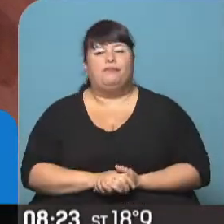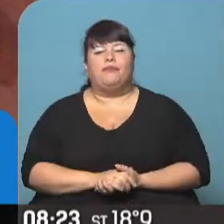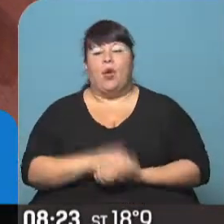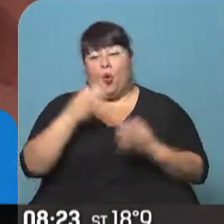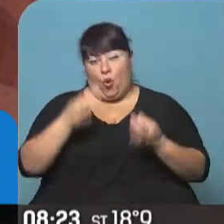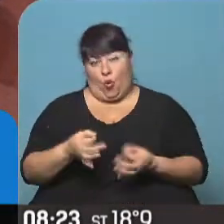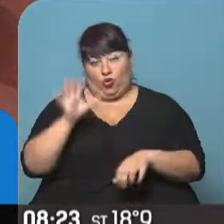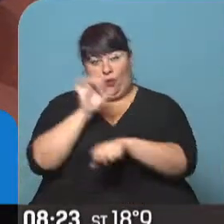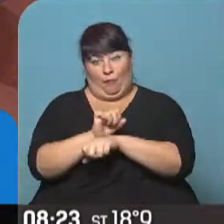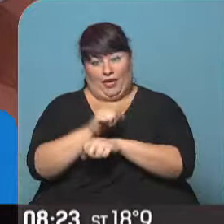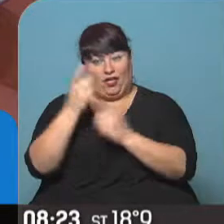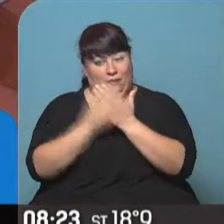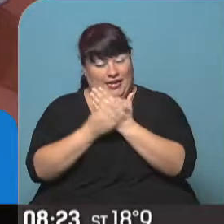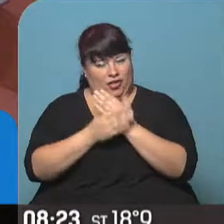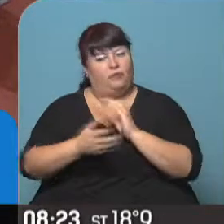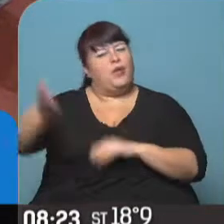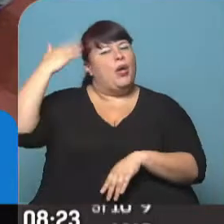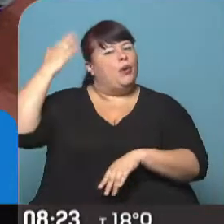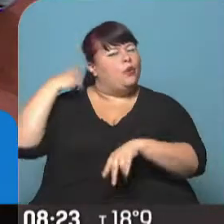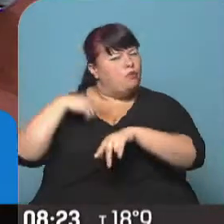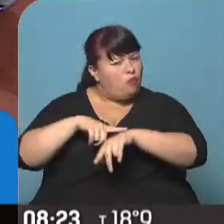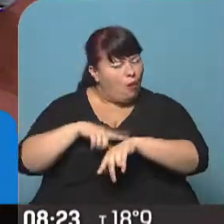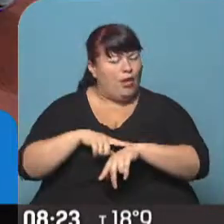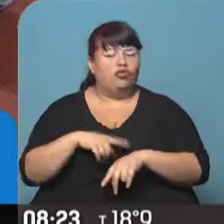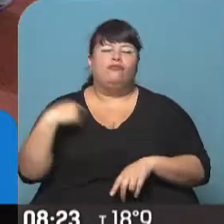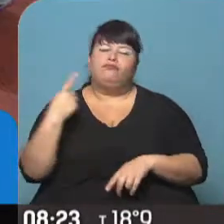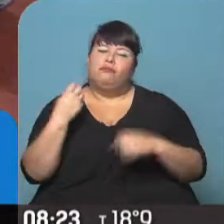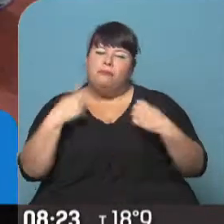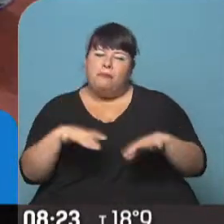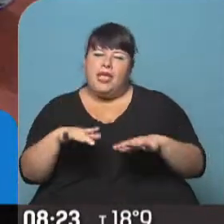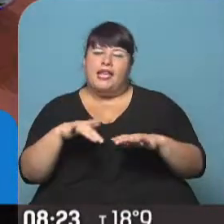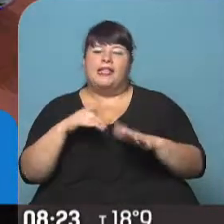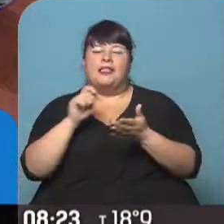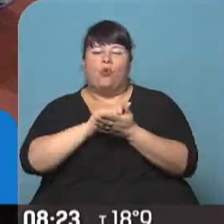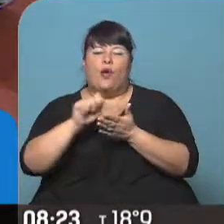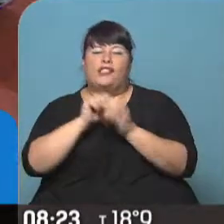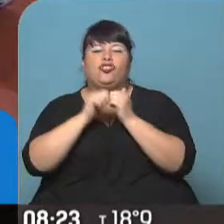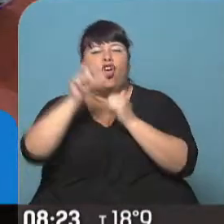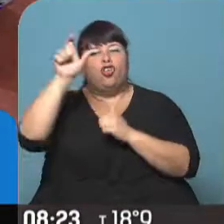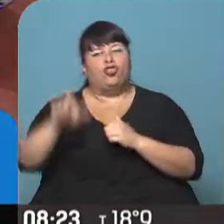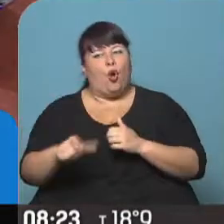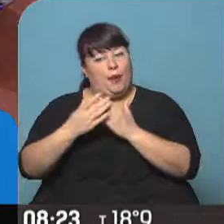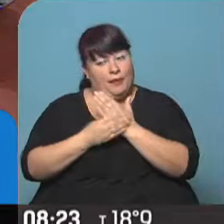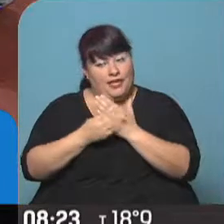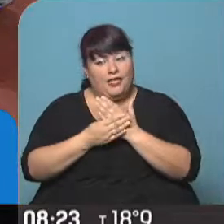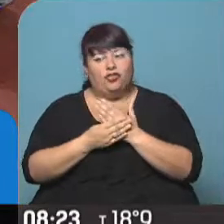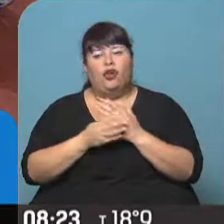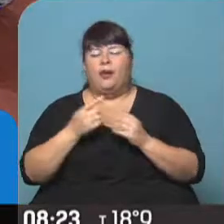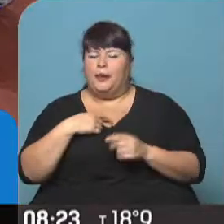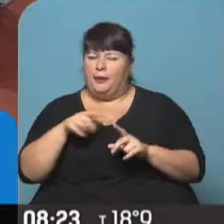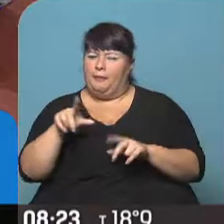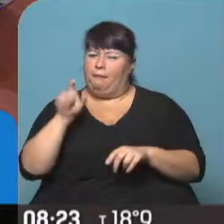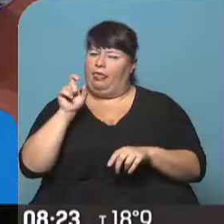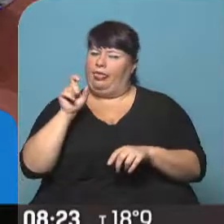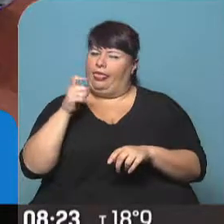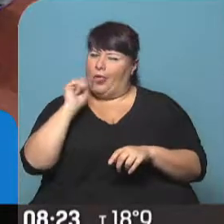fue justamente la detención del ministro. En aquel momento, nosotros empezamos haciendo una biografía del ministro y nos dimos cuenta que era